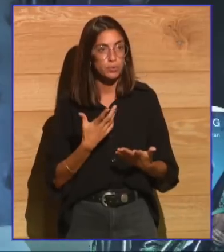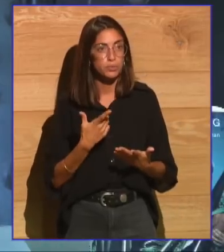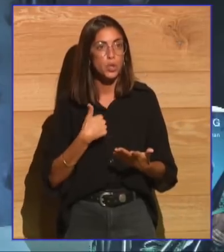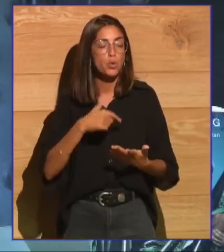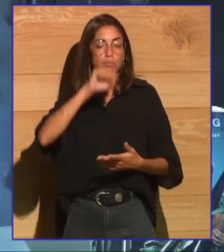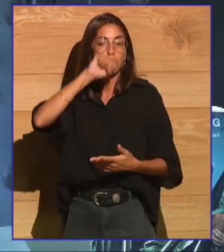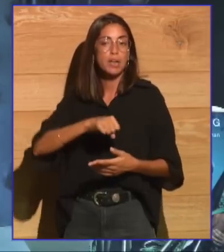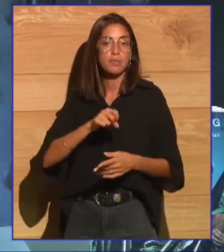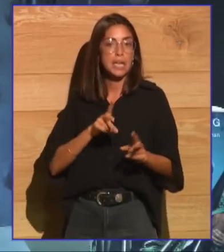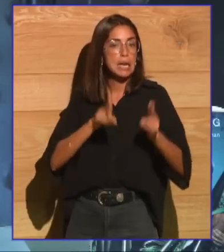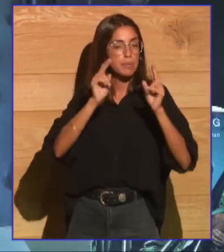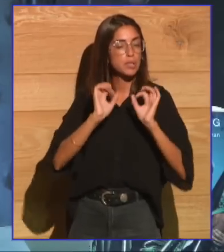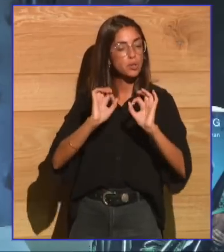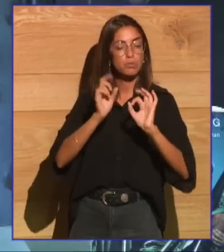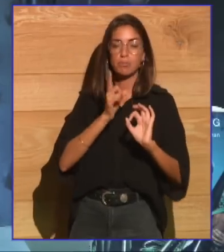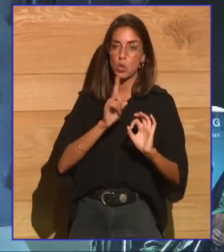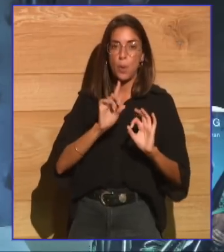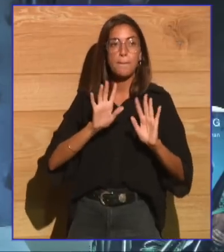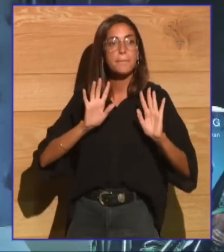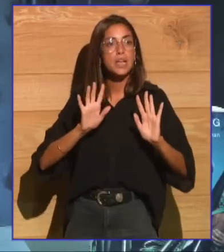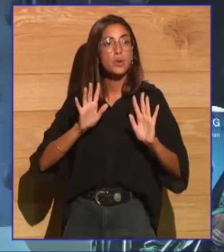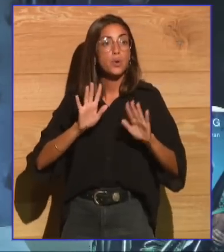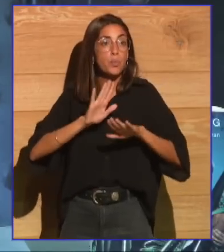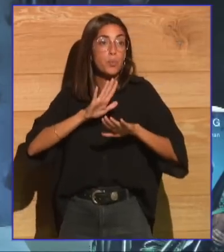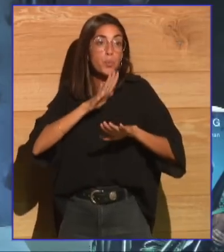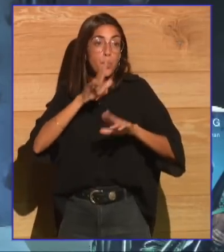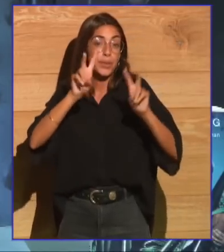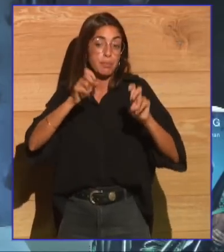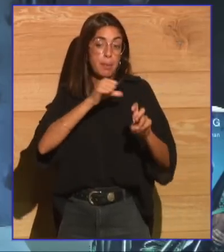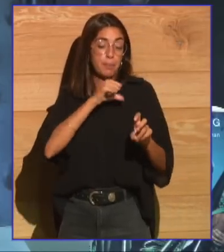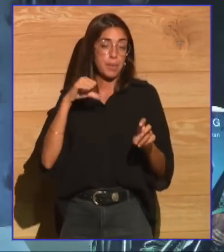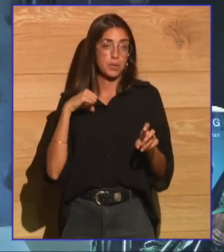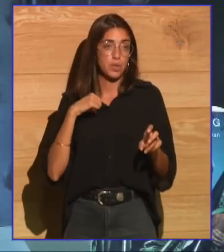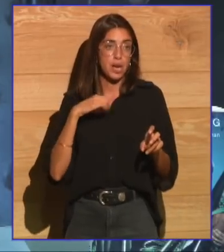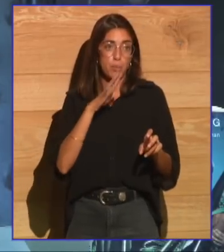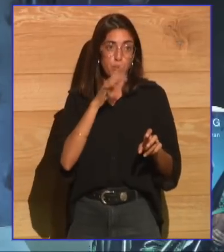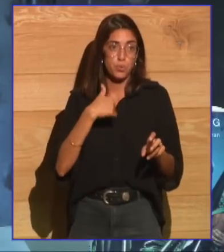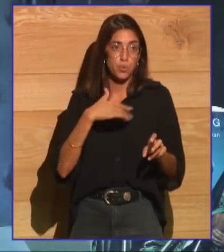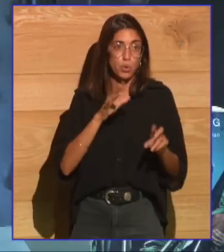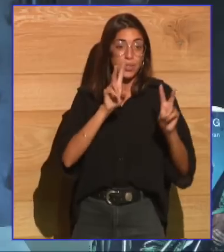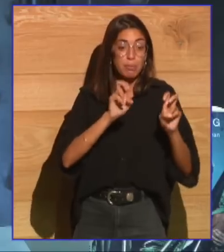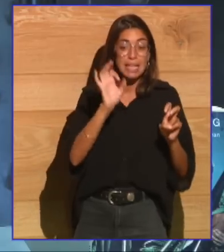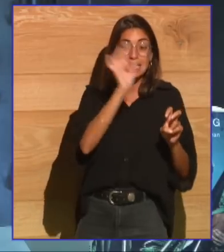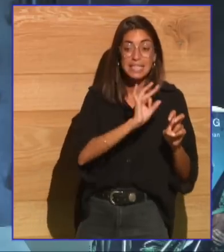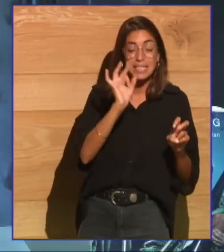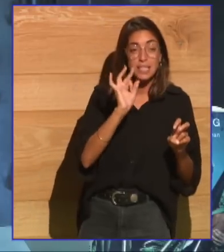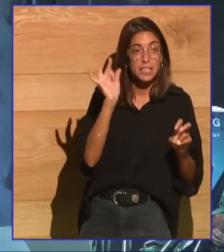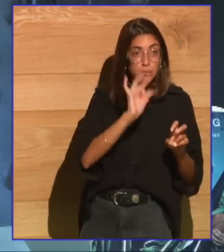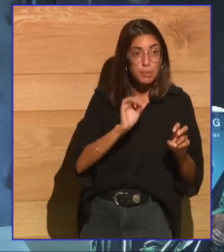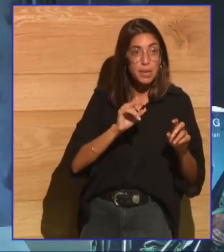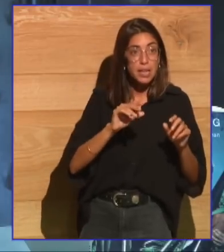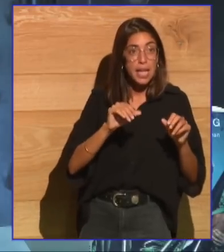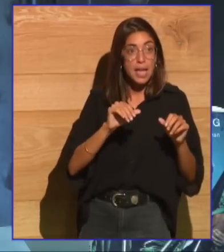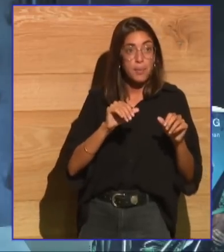fan de este episodio pero por afinidades personales no es la parte de primera que más me interesa la sentimental por decirlo así la